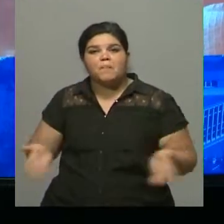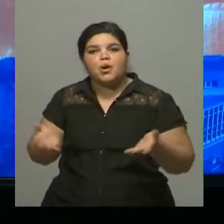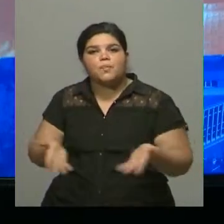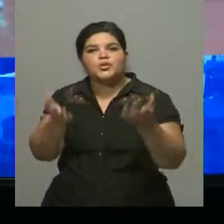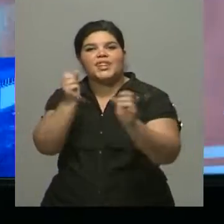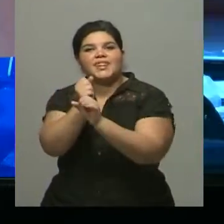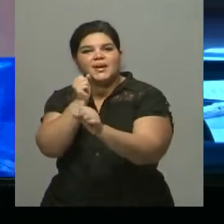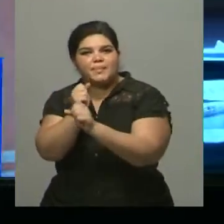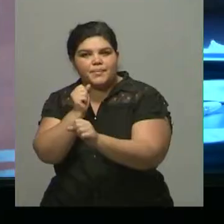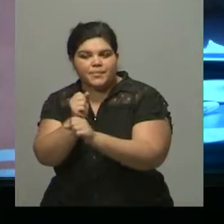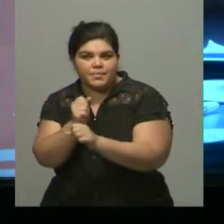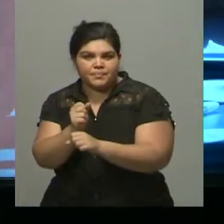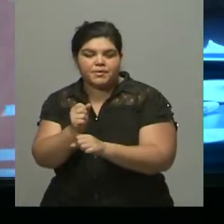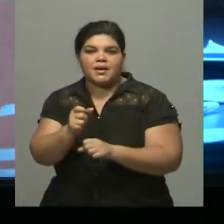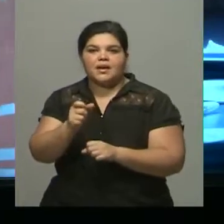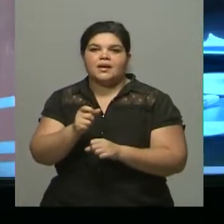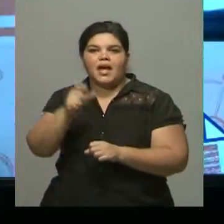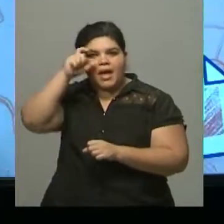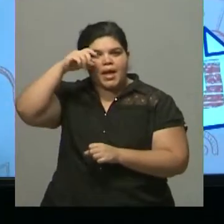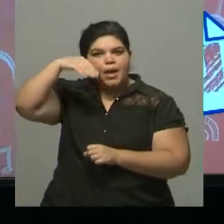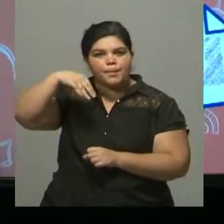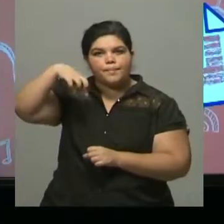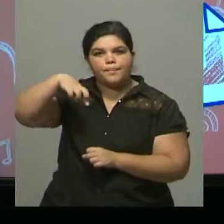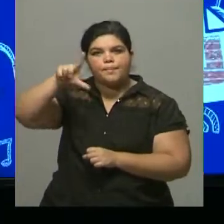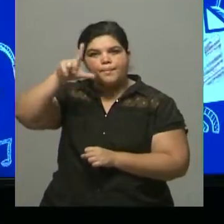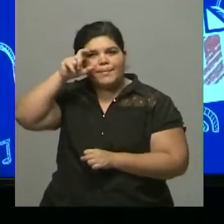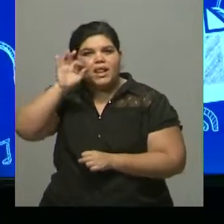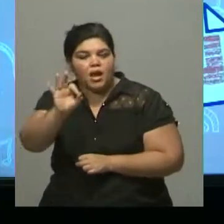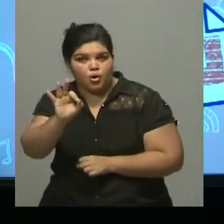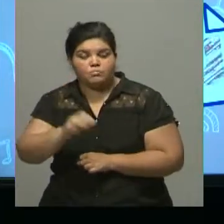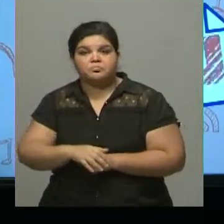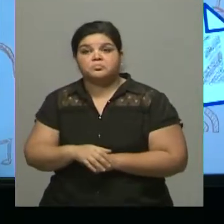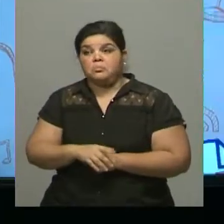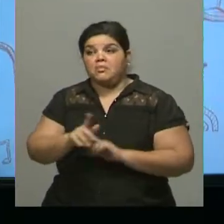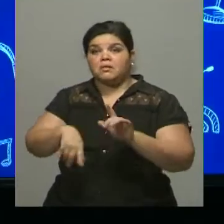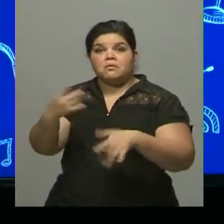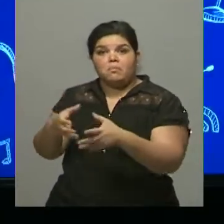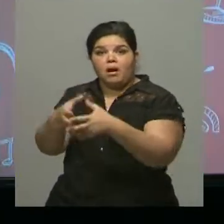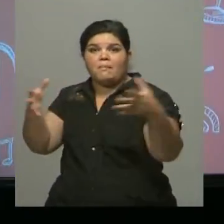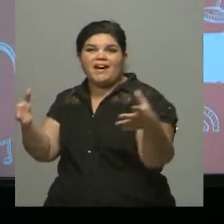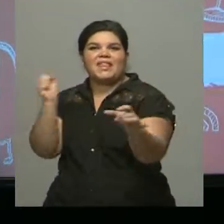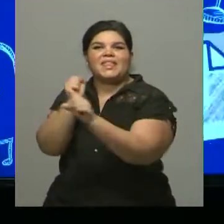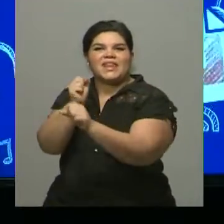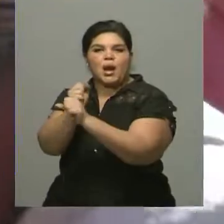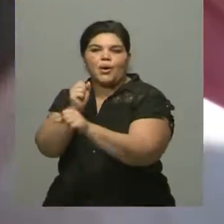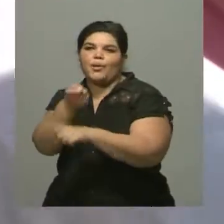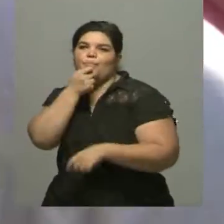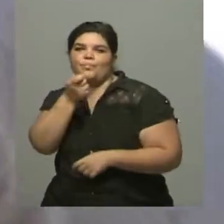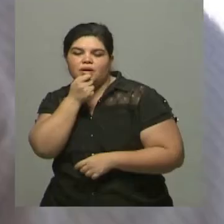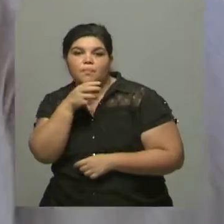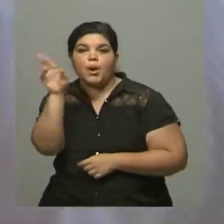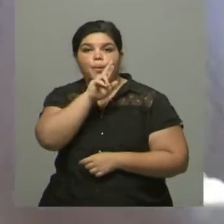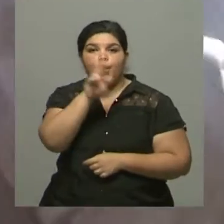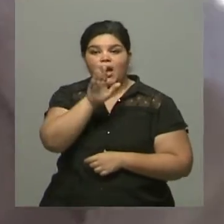alguna manera orientado a las personas que a la hora de competir en el mercado de trabajo, como pueden ser, por ejemplo, las mujeres con menores a